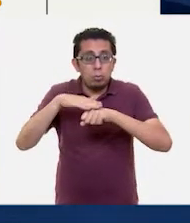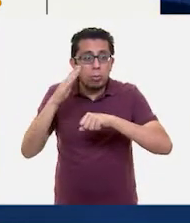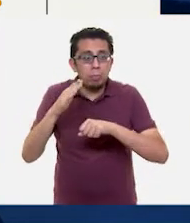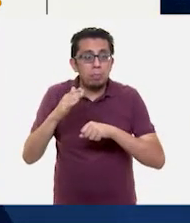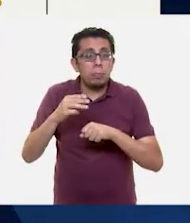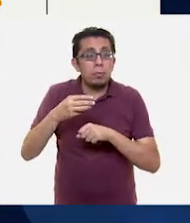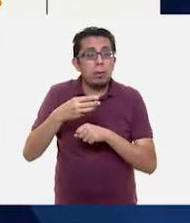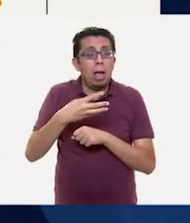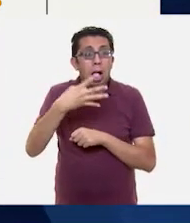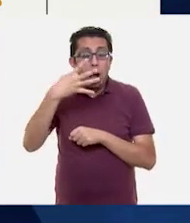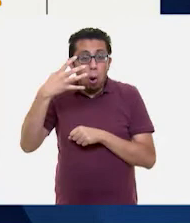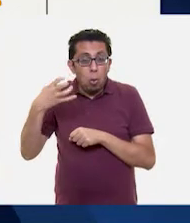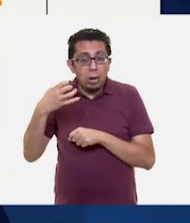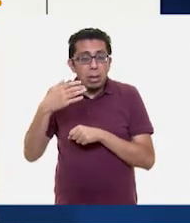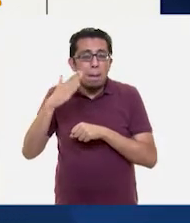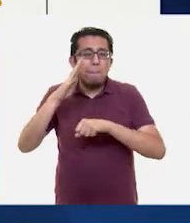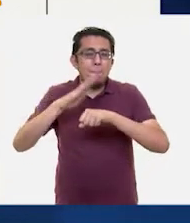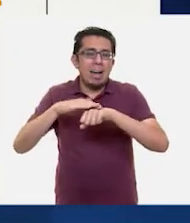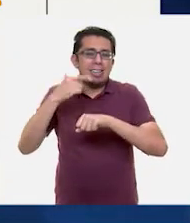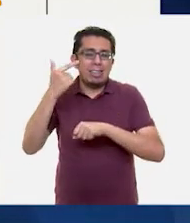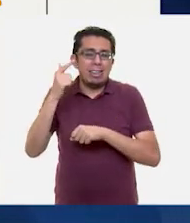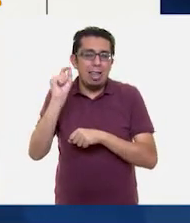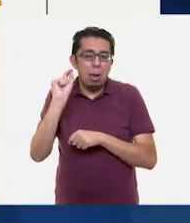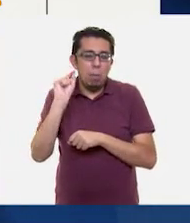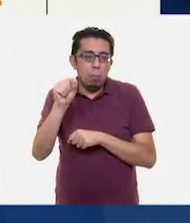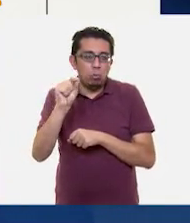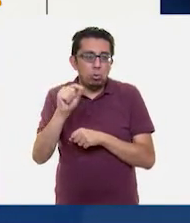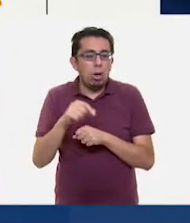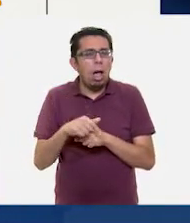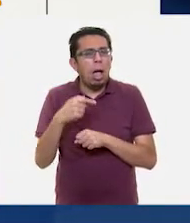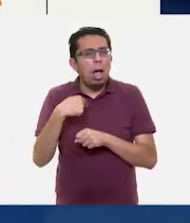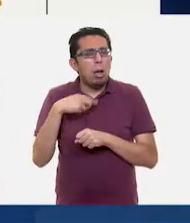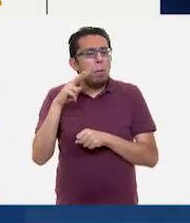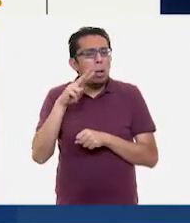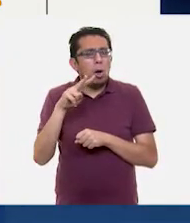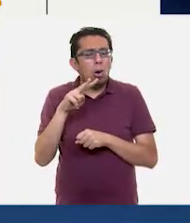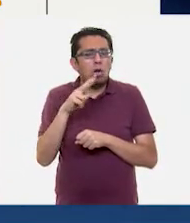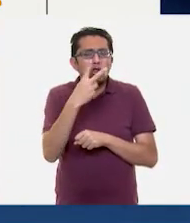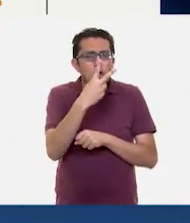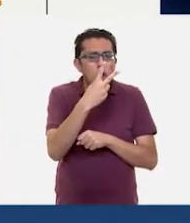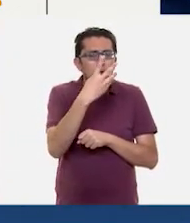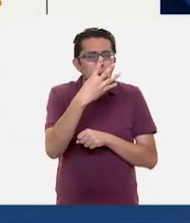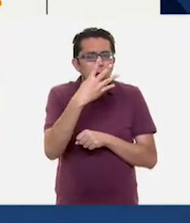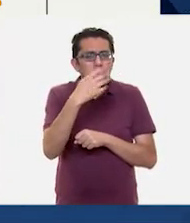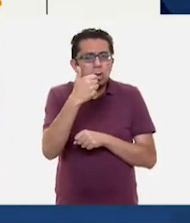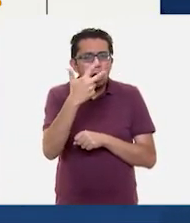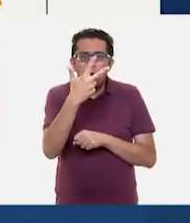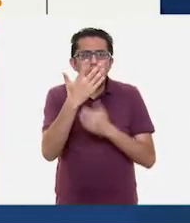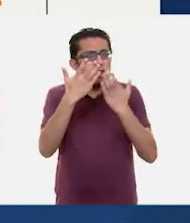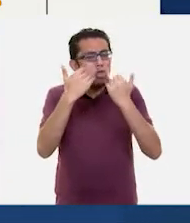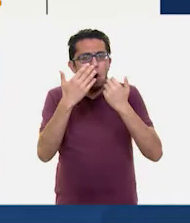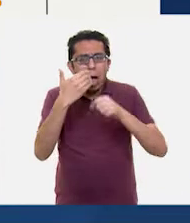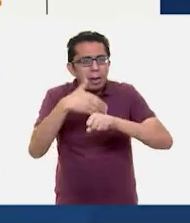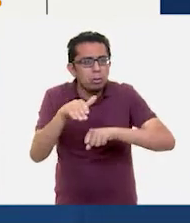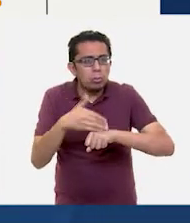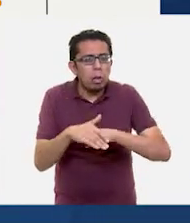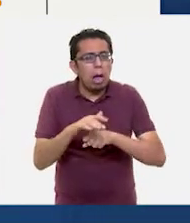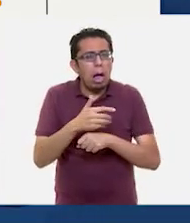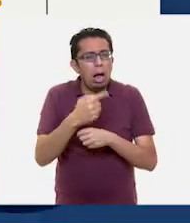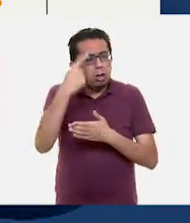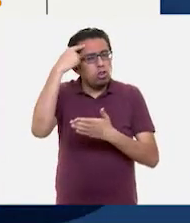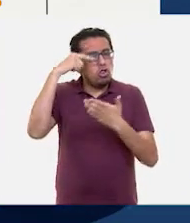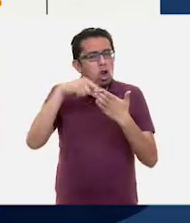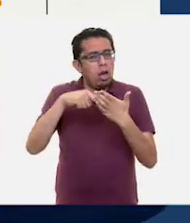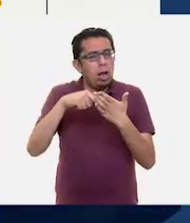7 puntos. Y veo que todos son números impares, lo que quiere decir que el número que sigue es